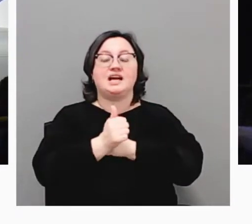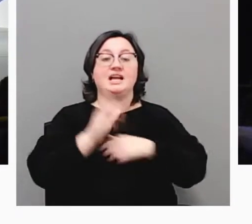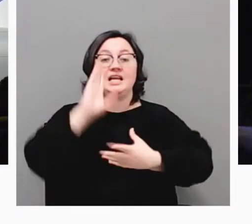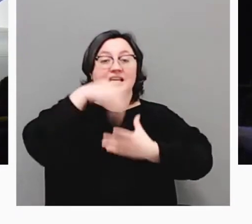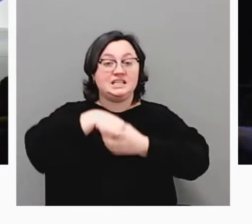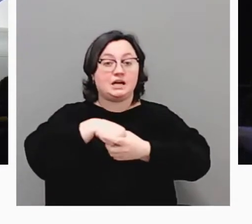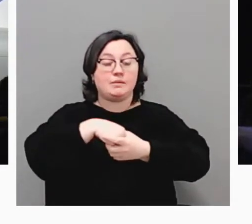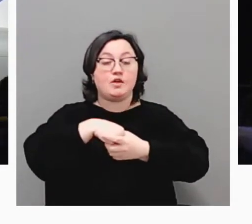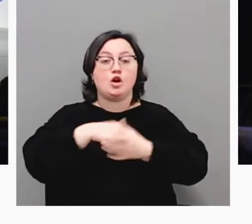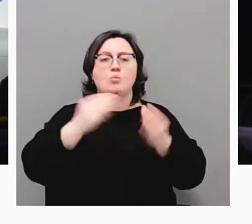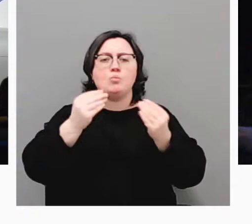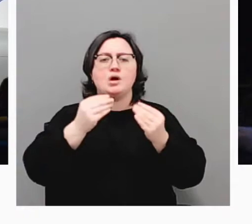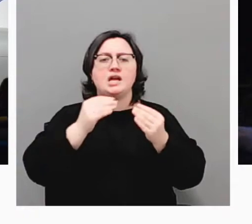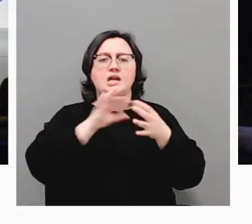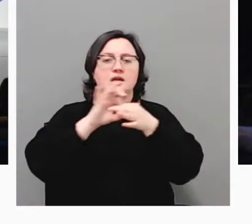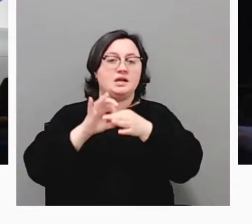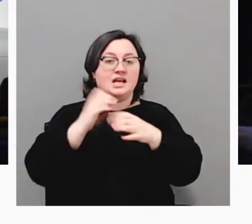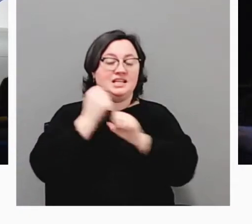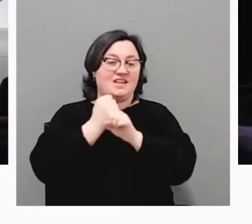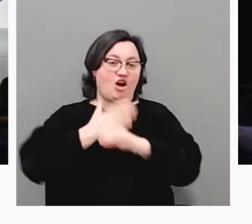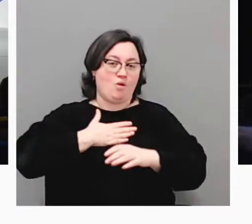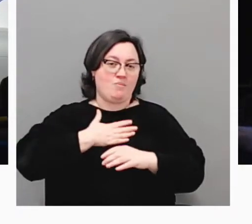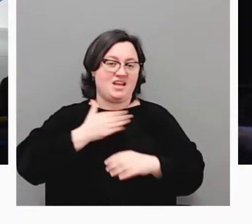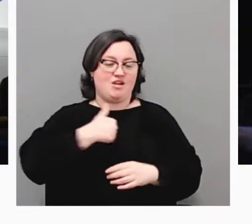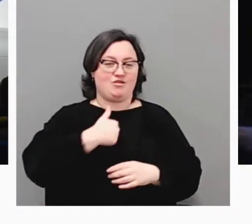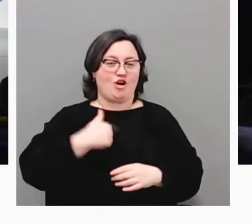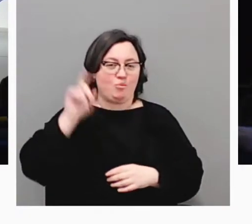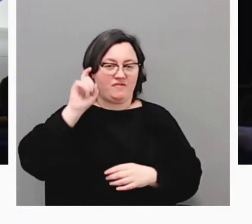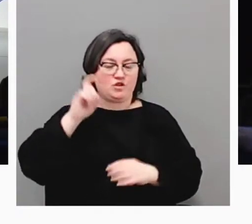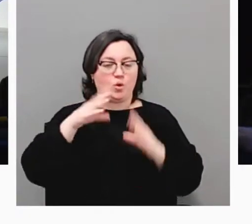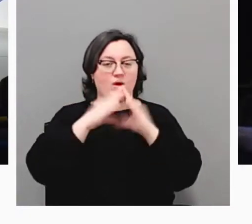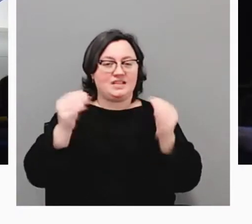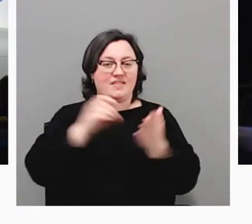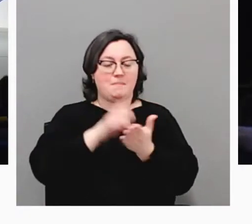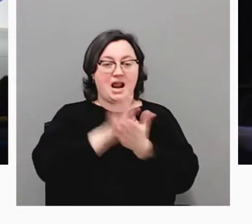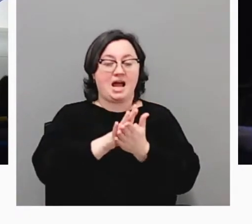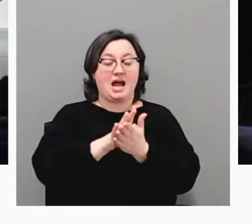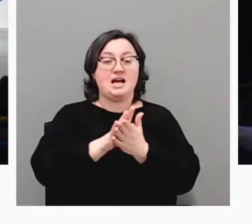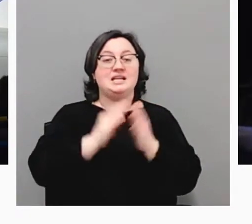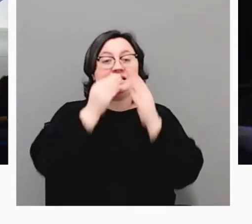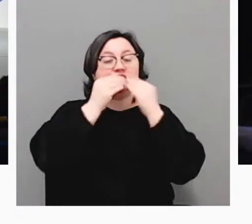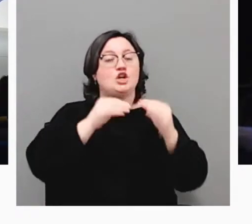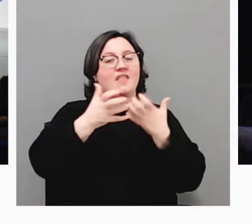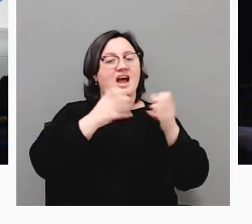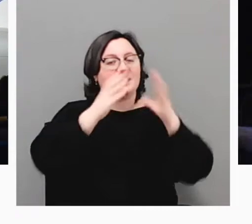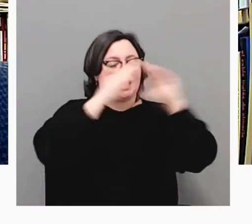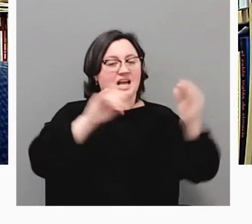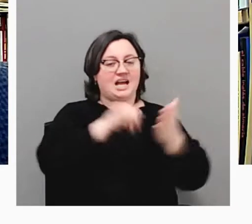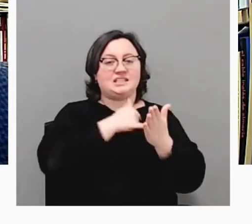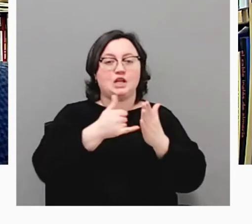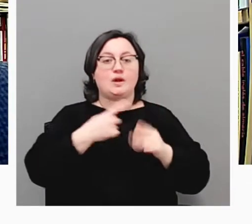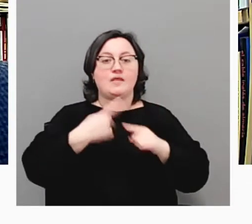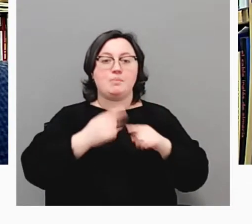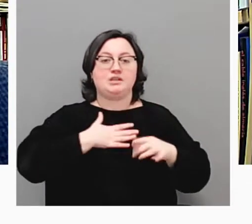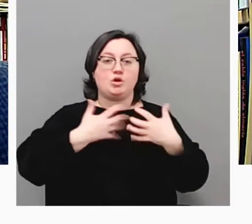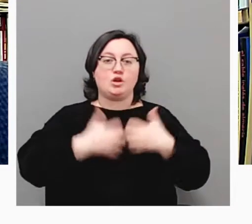está muy mediatizada por mi labor docente en la Universidad de Málaga, tanto en el grado de Historia del Arte, donde imparto la asignatura de Patrimonio